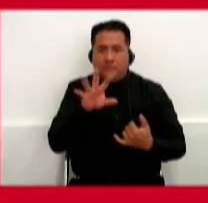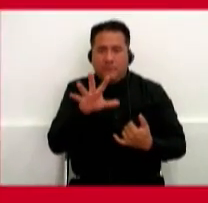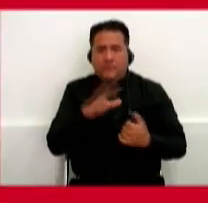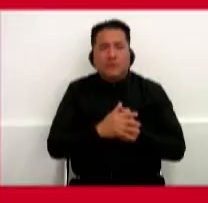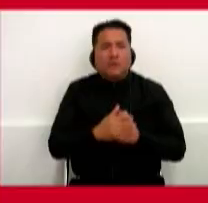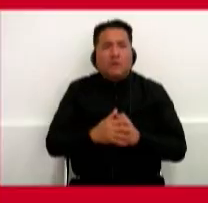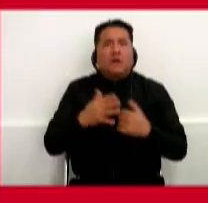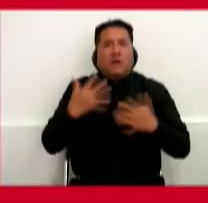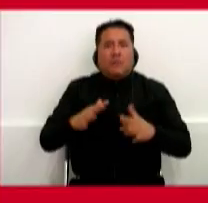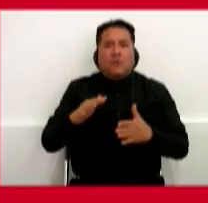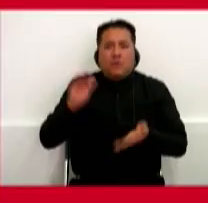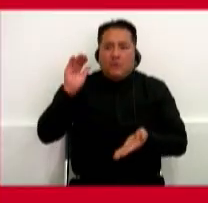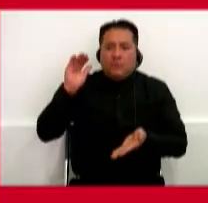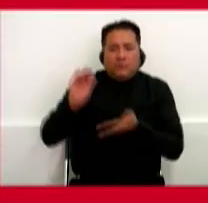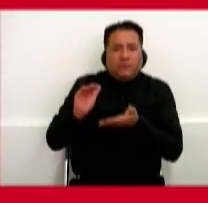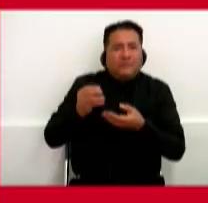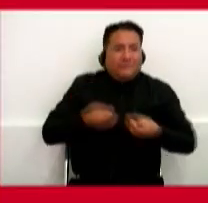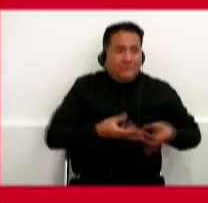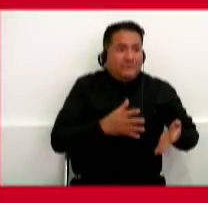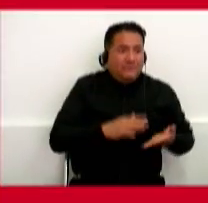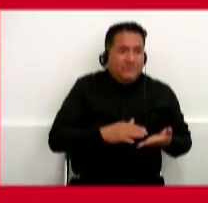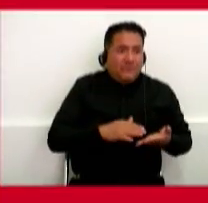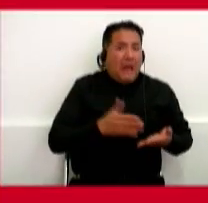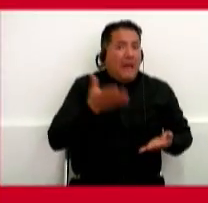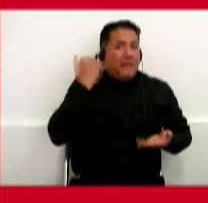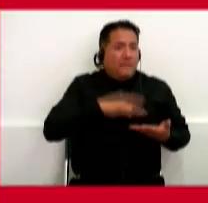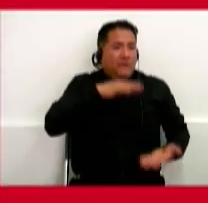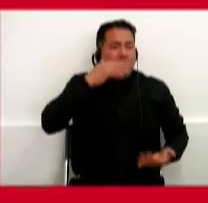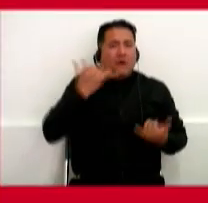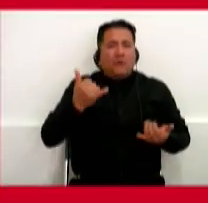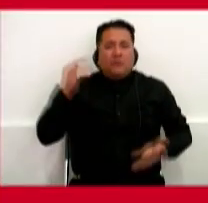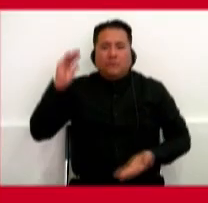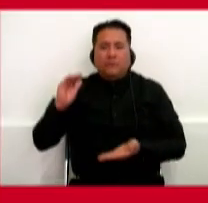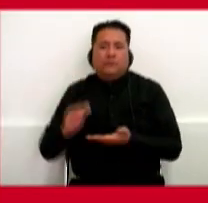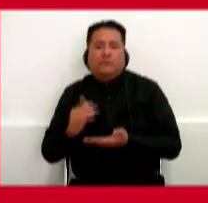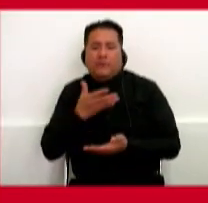2.71 minutos el tiempo de carguío a 2 minutos.